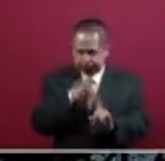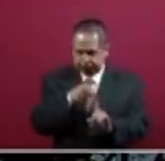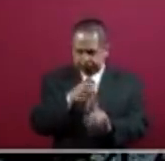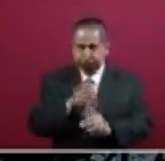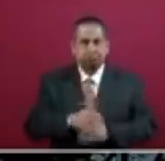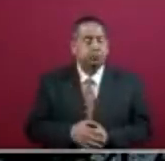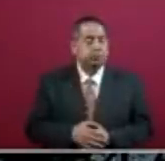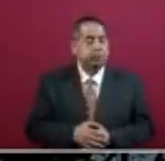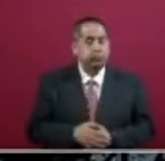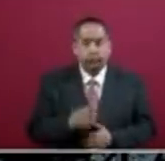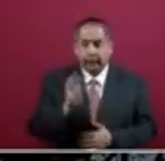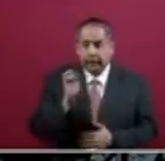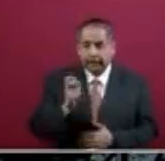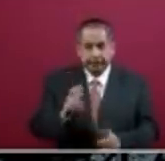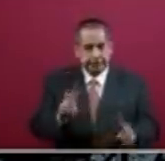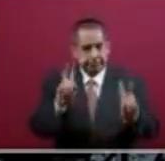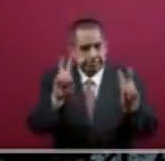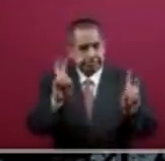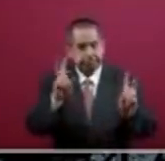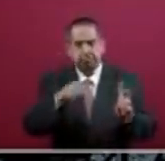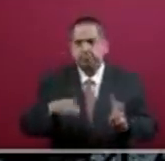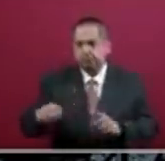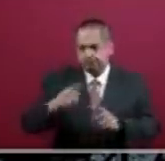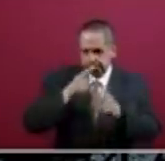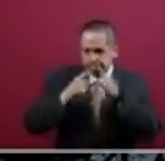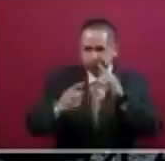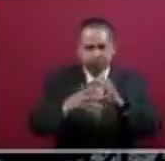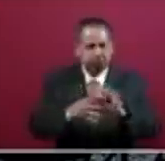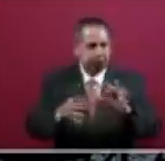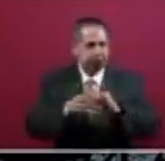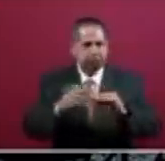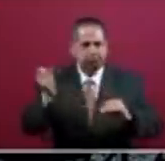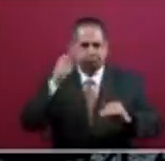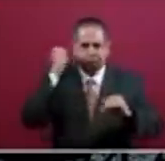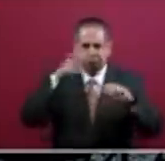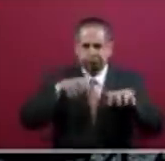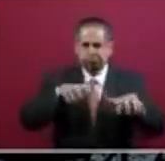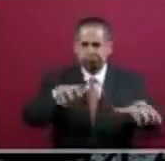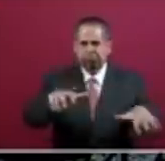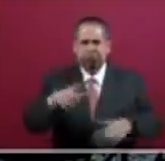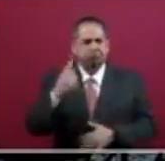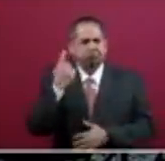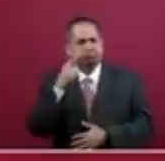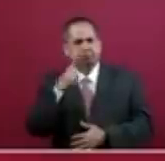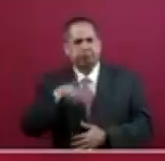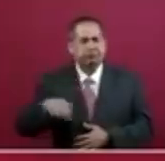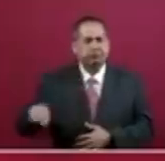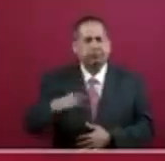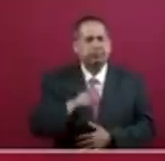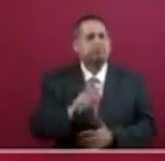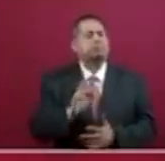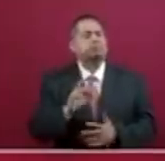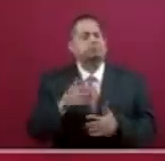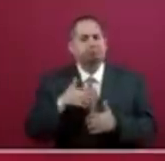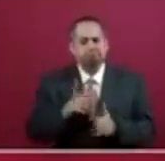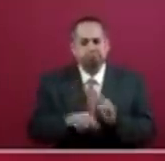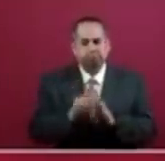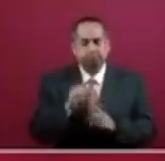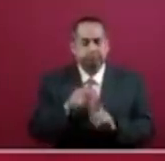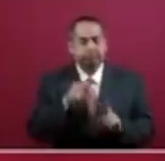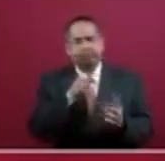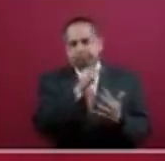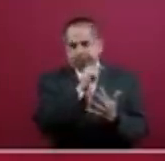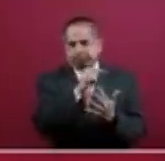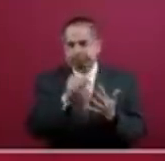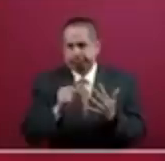Son temas que también debemos de tratar aquí para que se les dé la